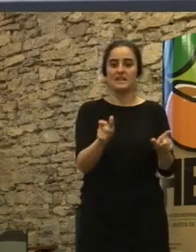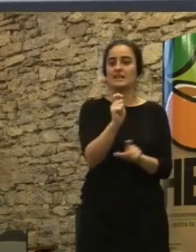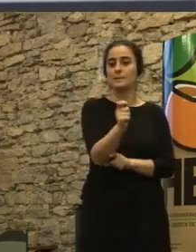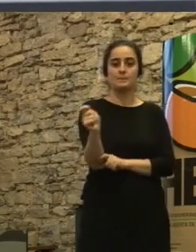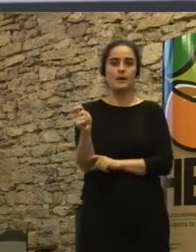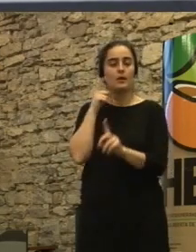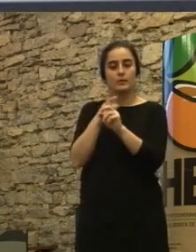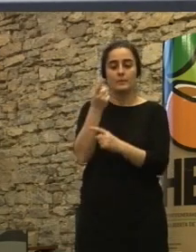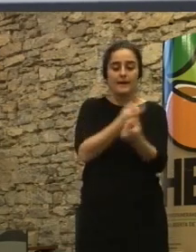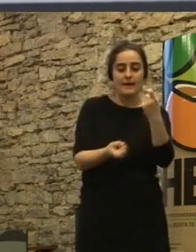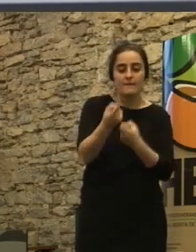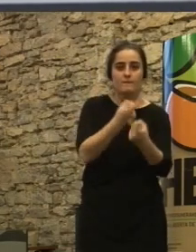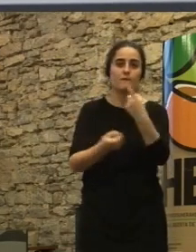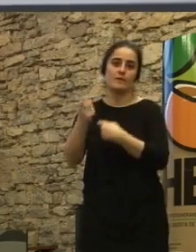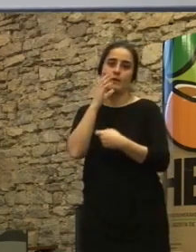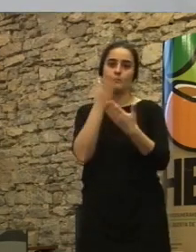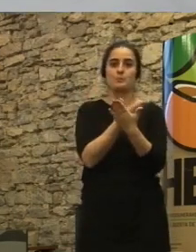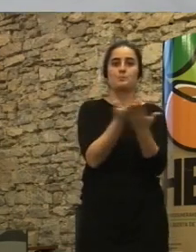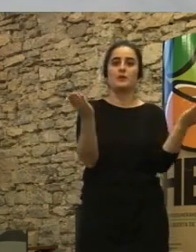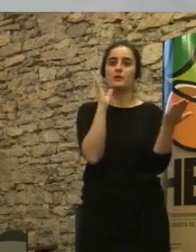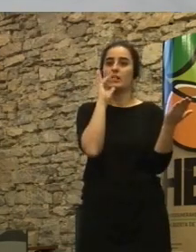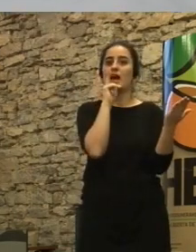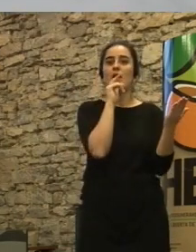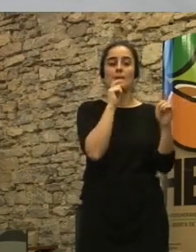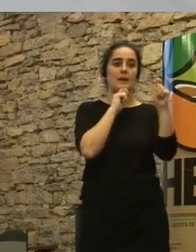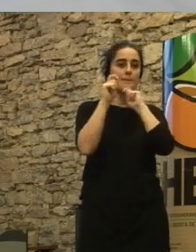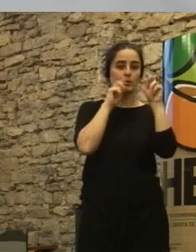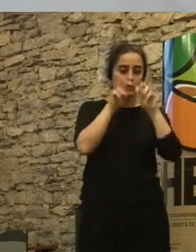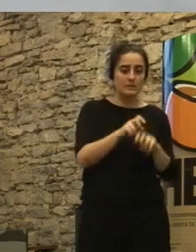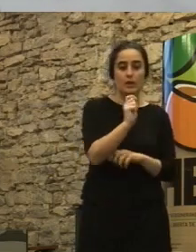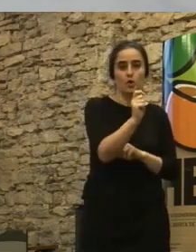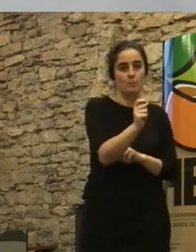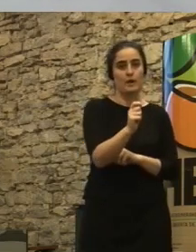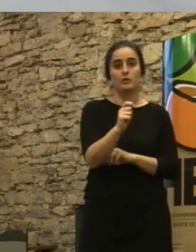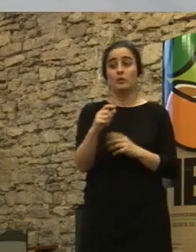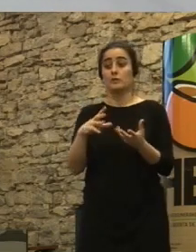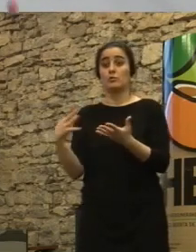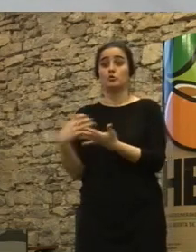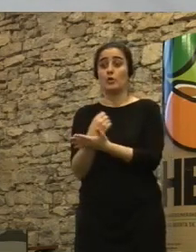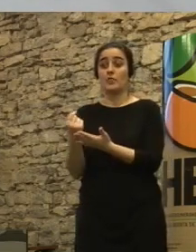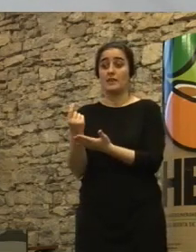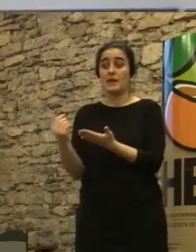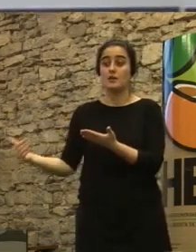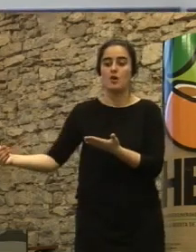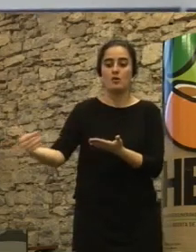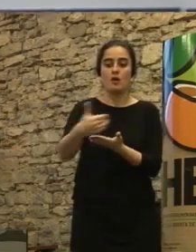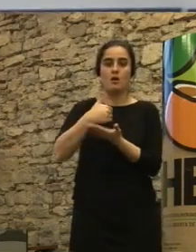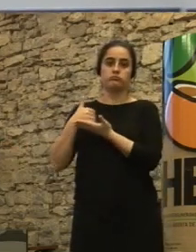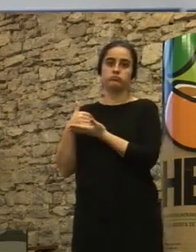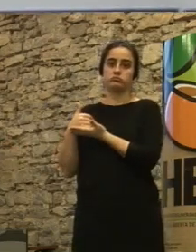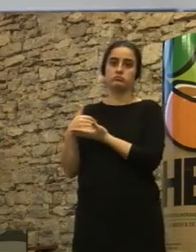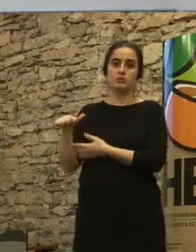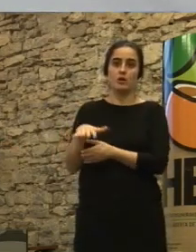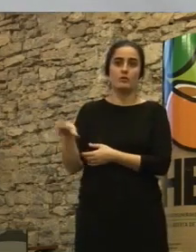información ahora que los periódicos ya no pagan para hacer ese periodismo de investigación. Toda esa fuente de dinero viene un poco